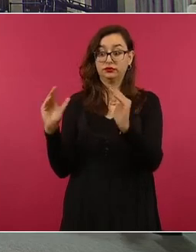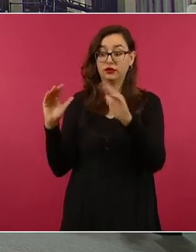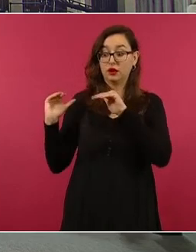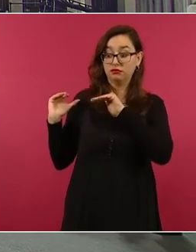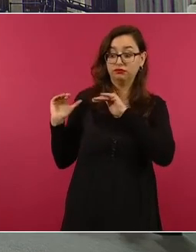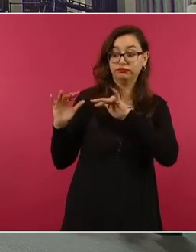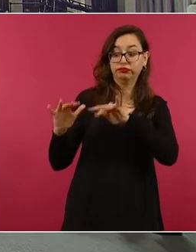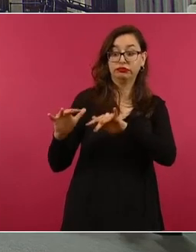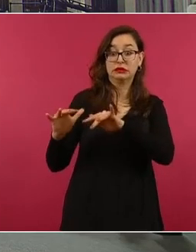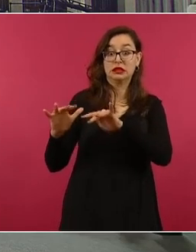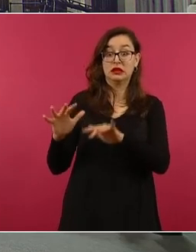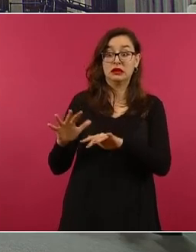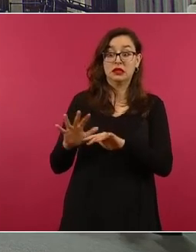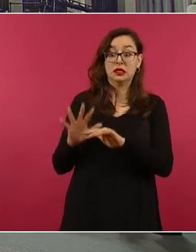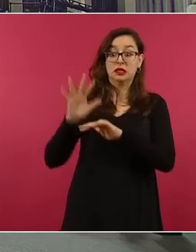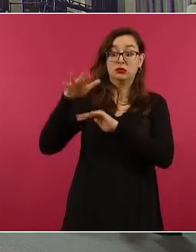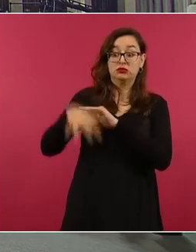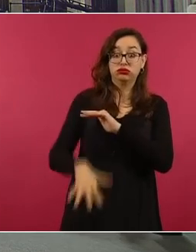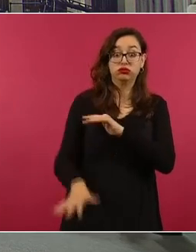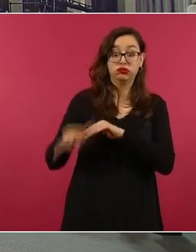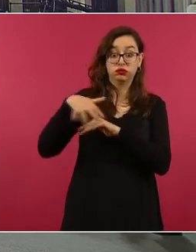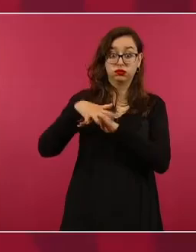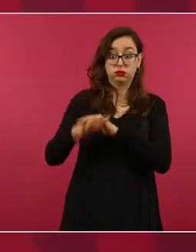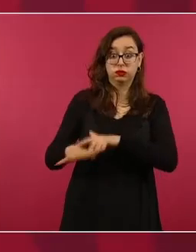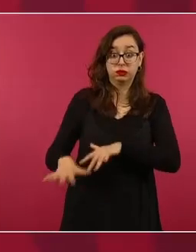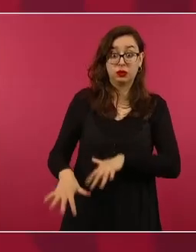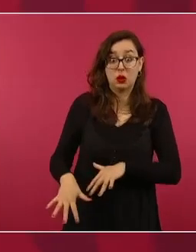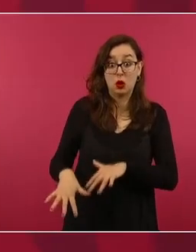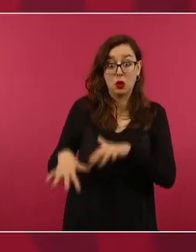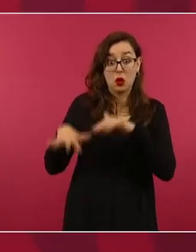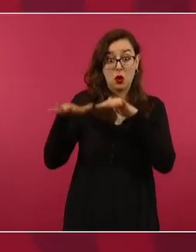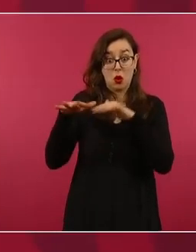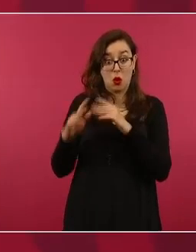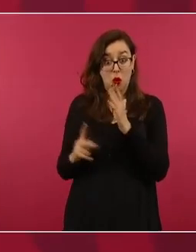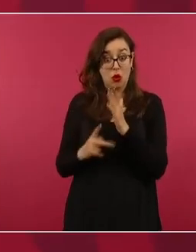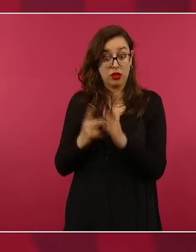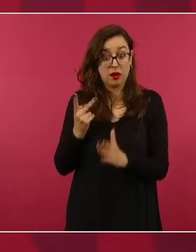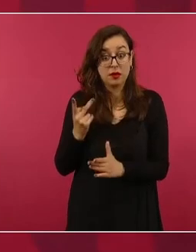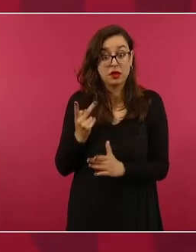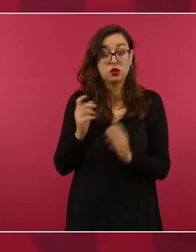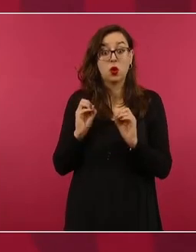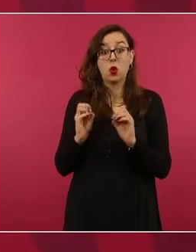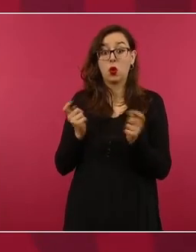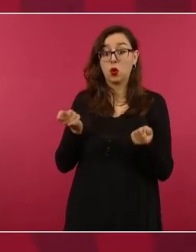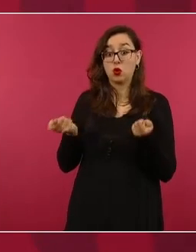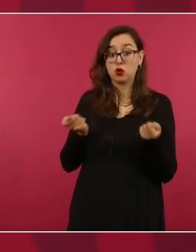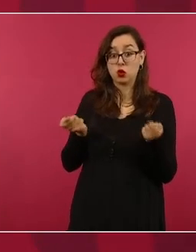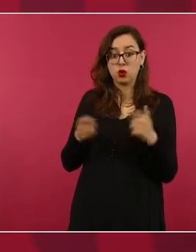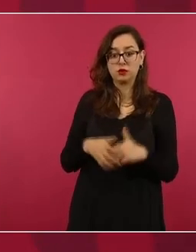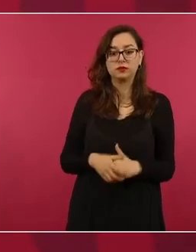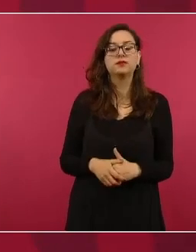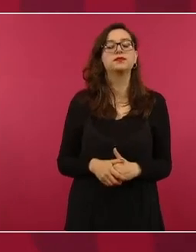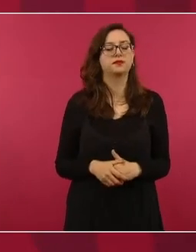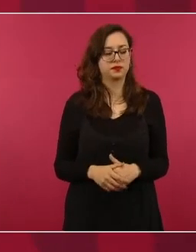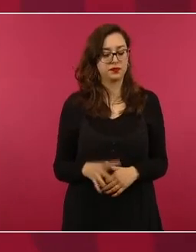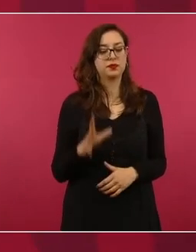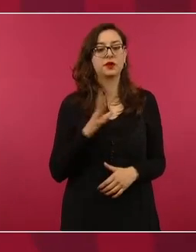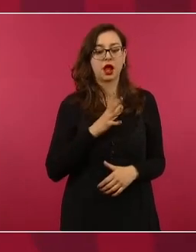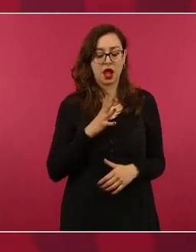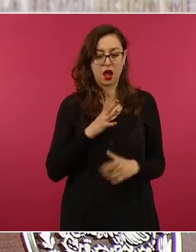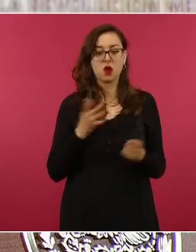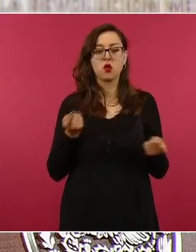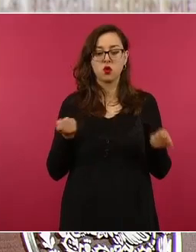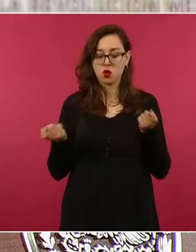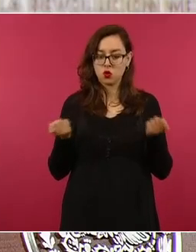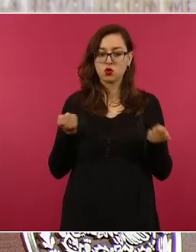han afectado a la región? Tenemos control sobre las presas y nos está ayudando mucho todo el